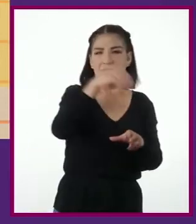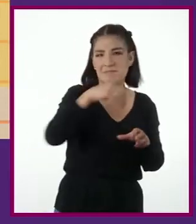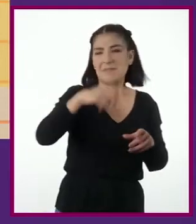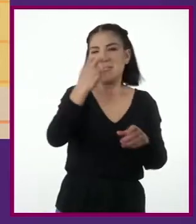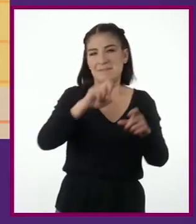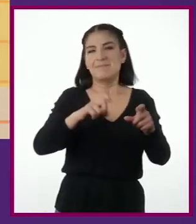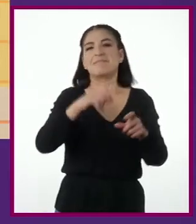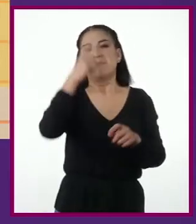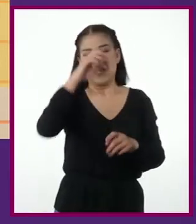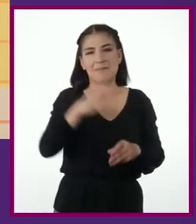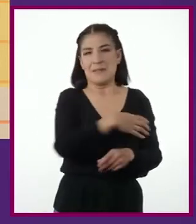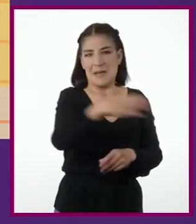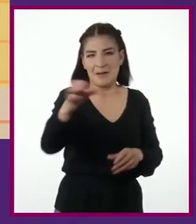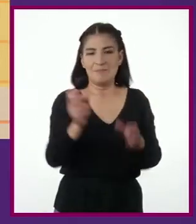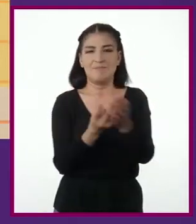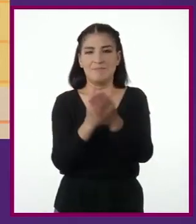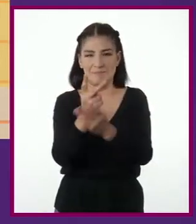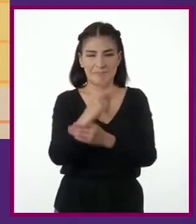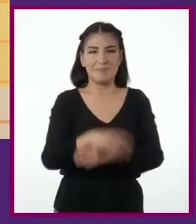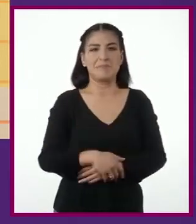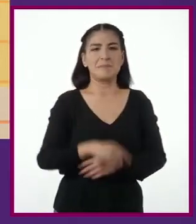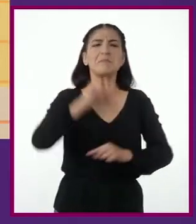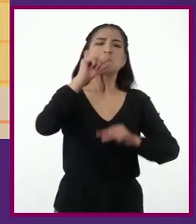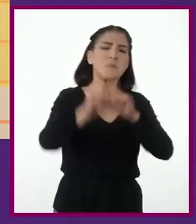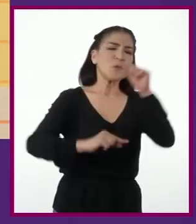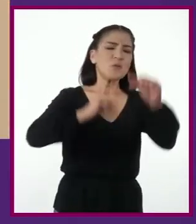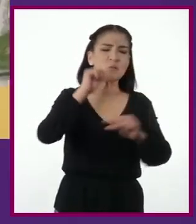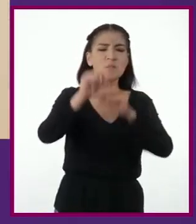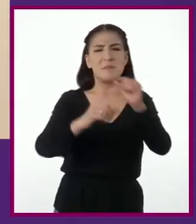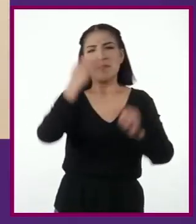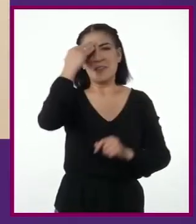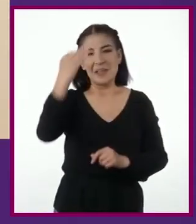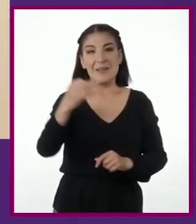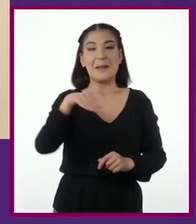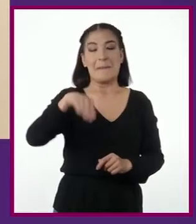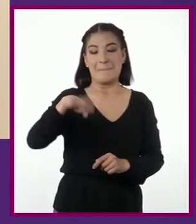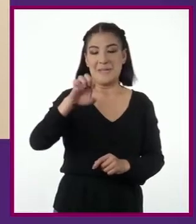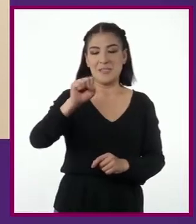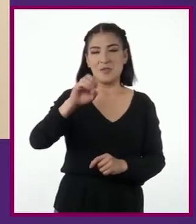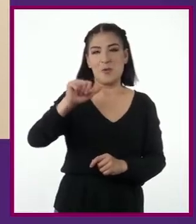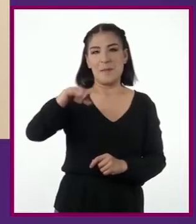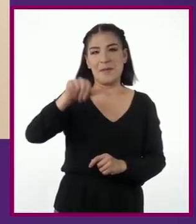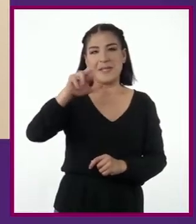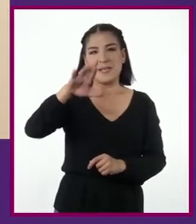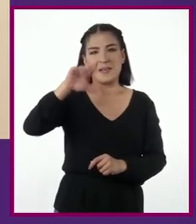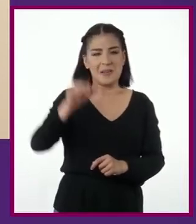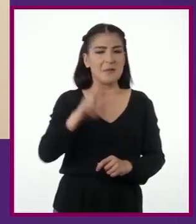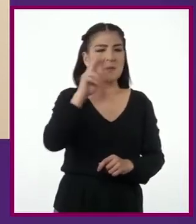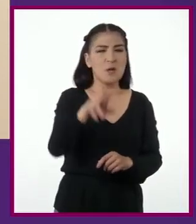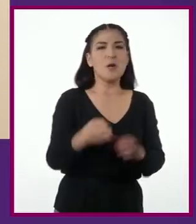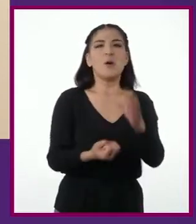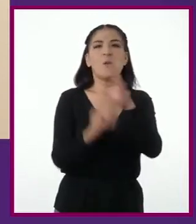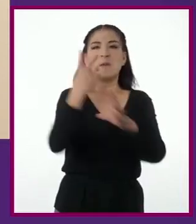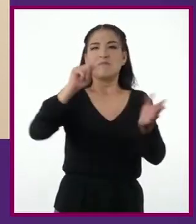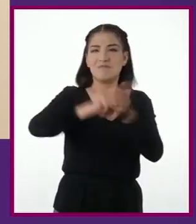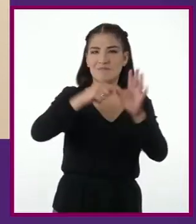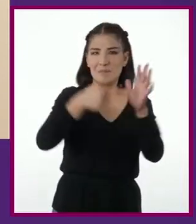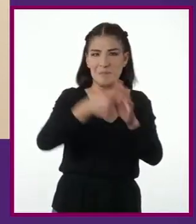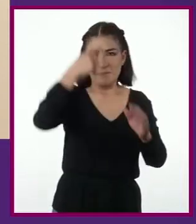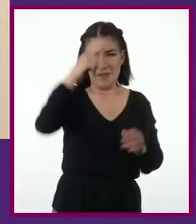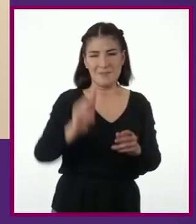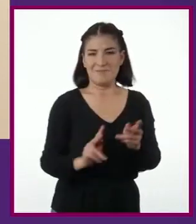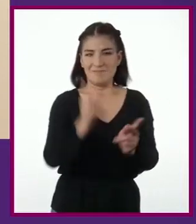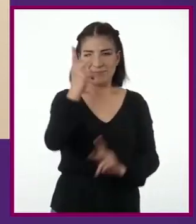cultivable. Con el tiempo, los agricultores mesoamericanos incorporaron nuevas técnicas a la